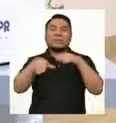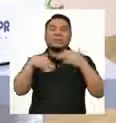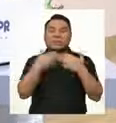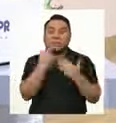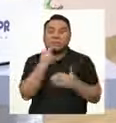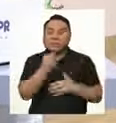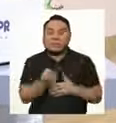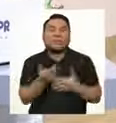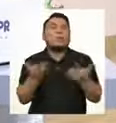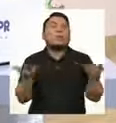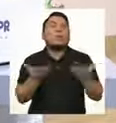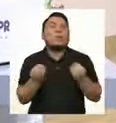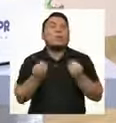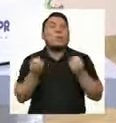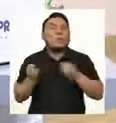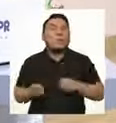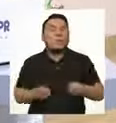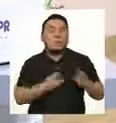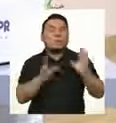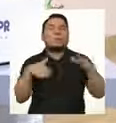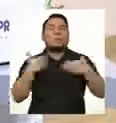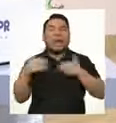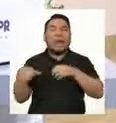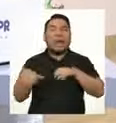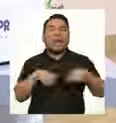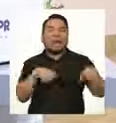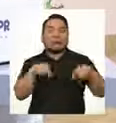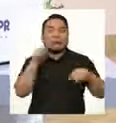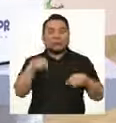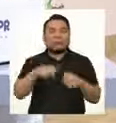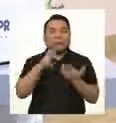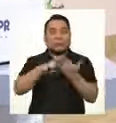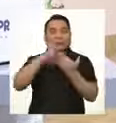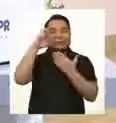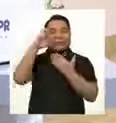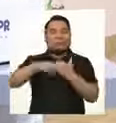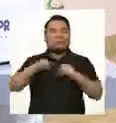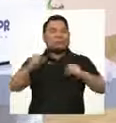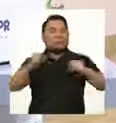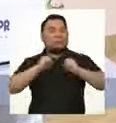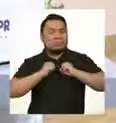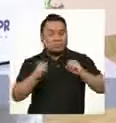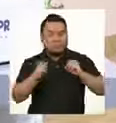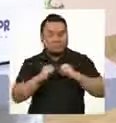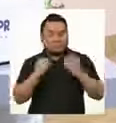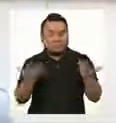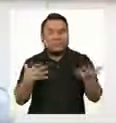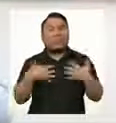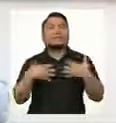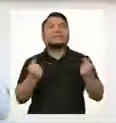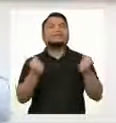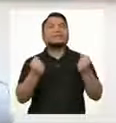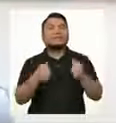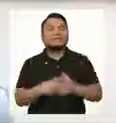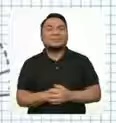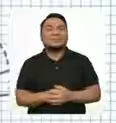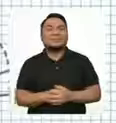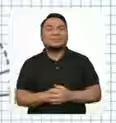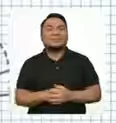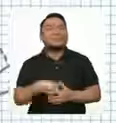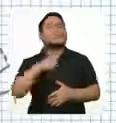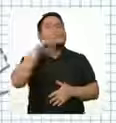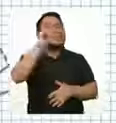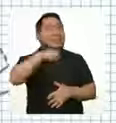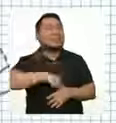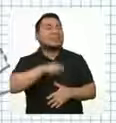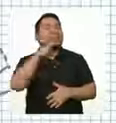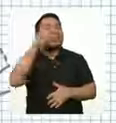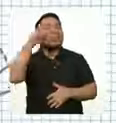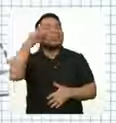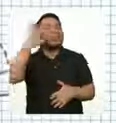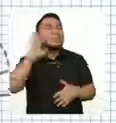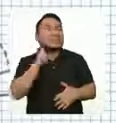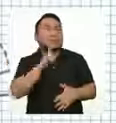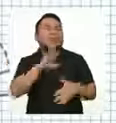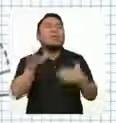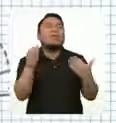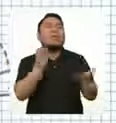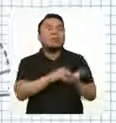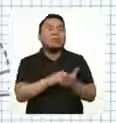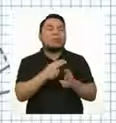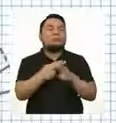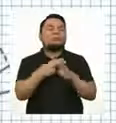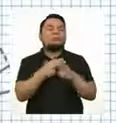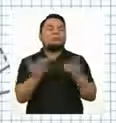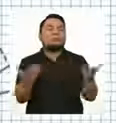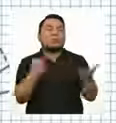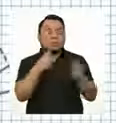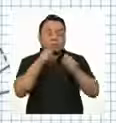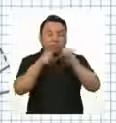indicar de qué manera podemos desarrollar este plan de deporte y salud. Así es. ¿Qué les parece si recapitulamos brevemente